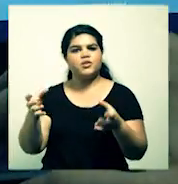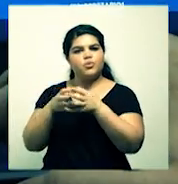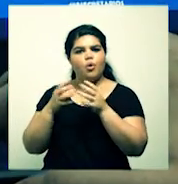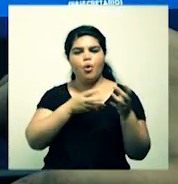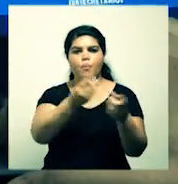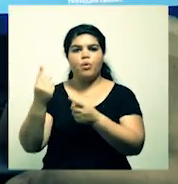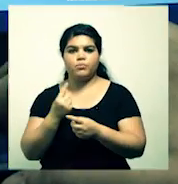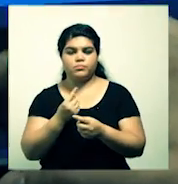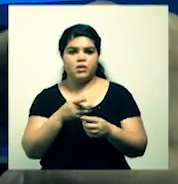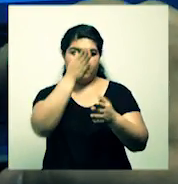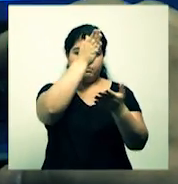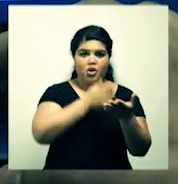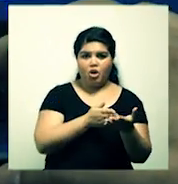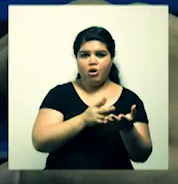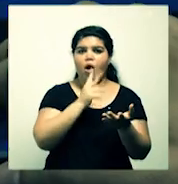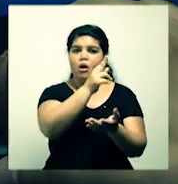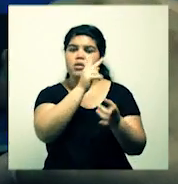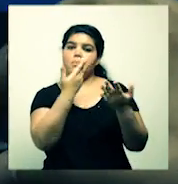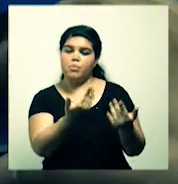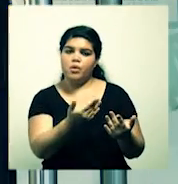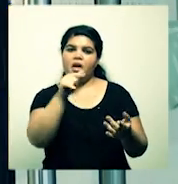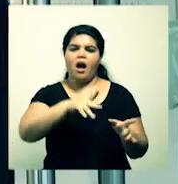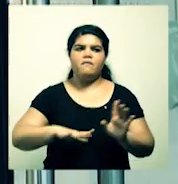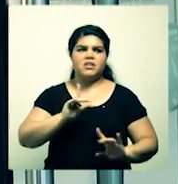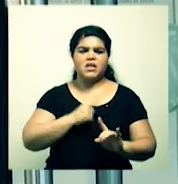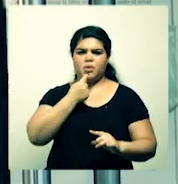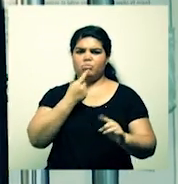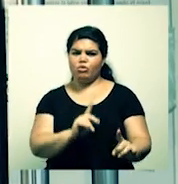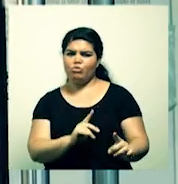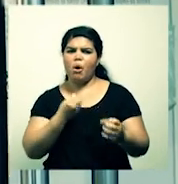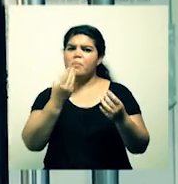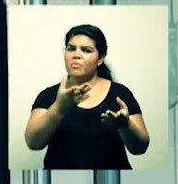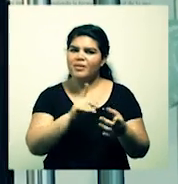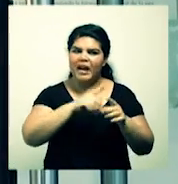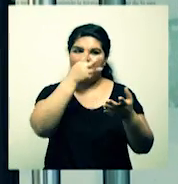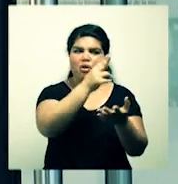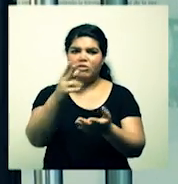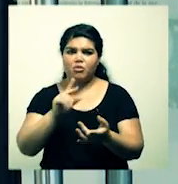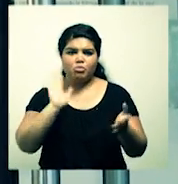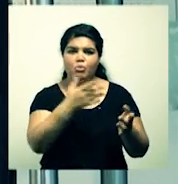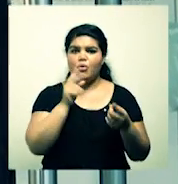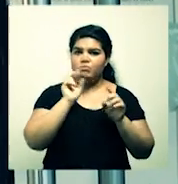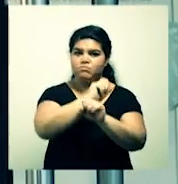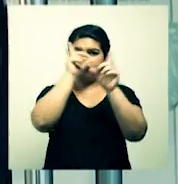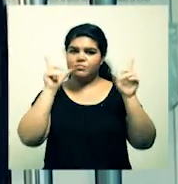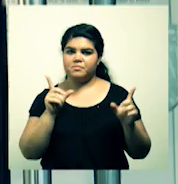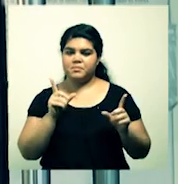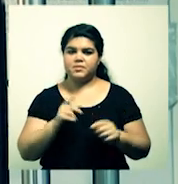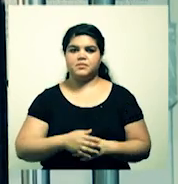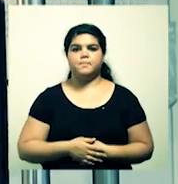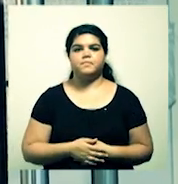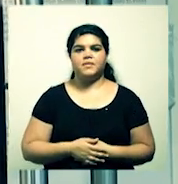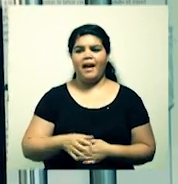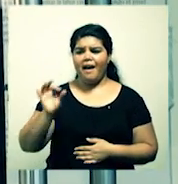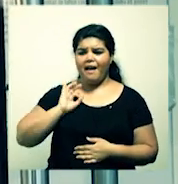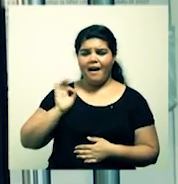Y repercutió mucho en el corte de boleta. Esto es algo que no esperábamos, pero que sí se notó en los resultados y nos sorprendió.